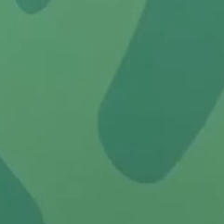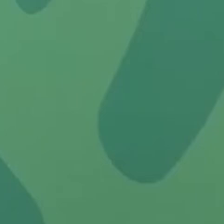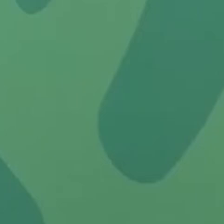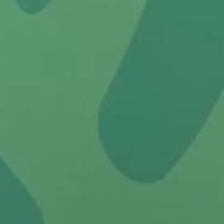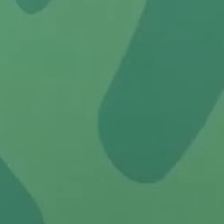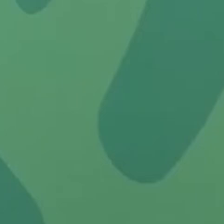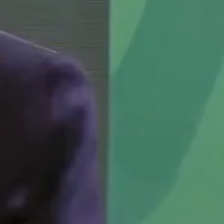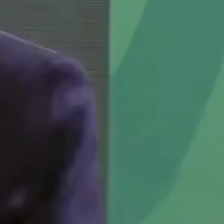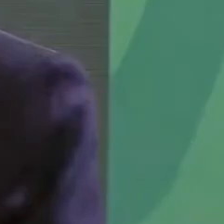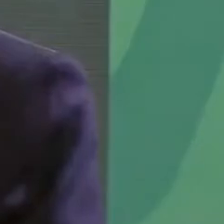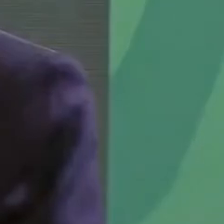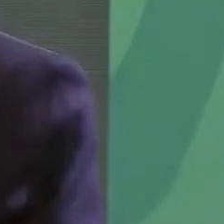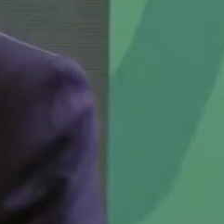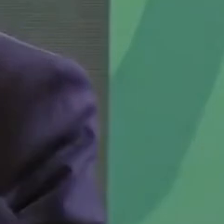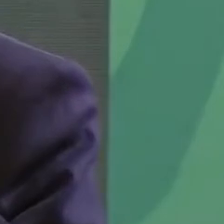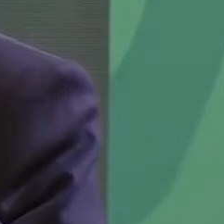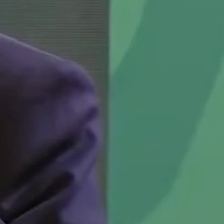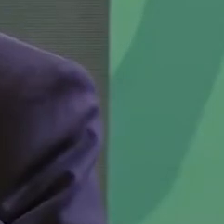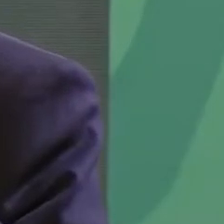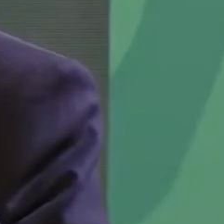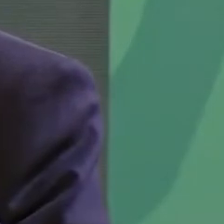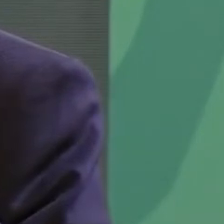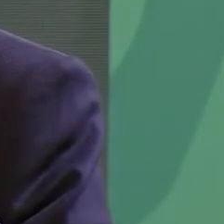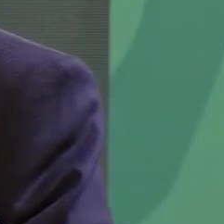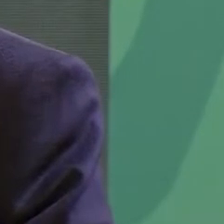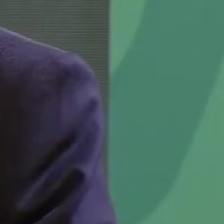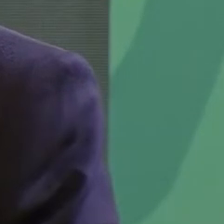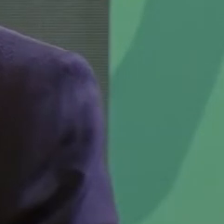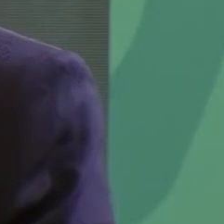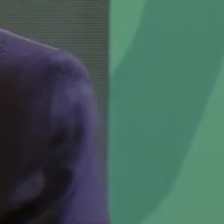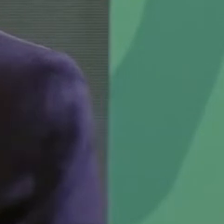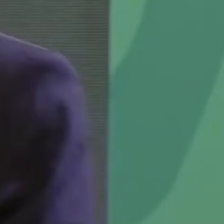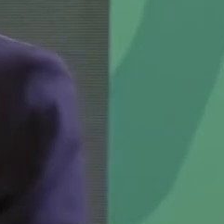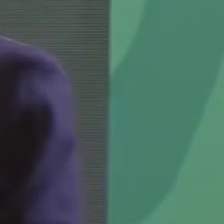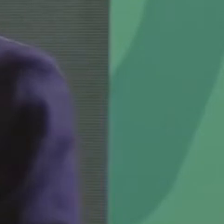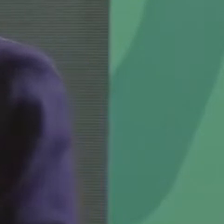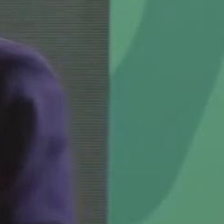refuerzo para adultos mayores